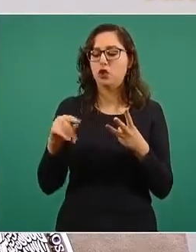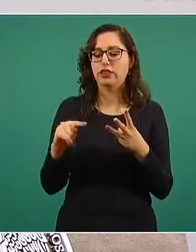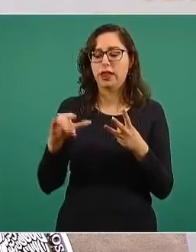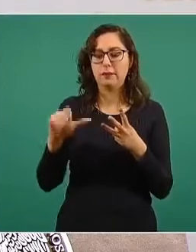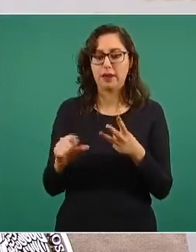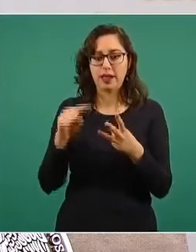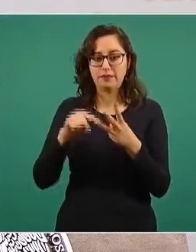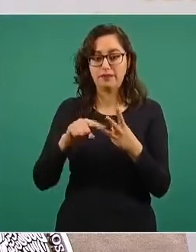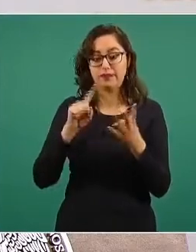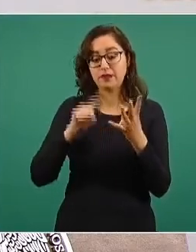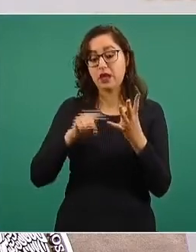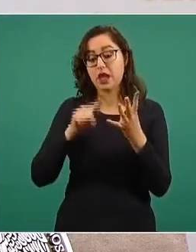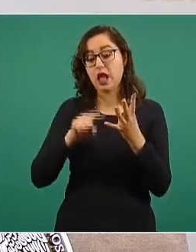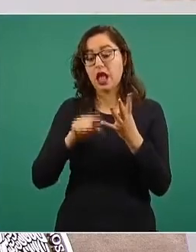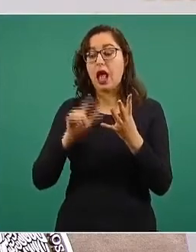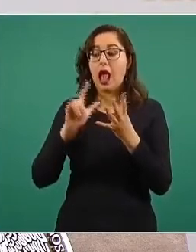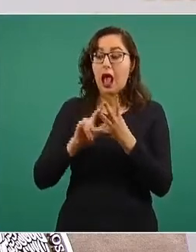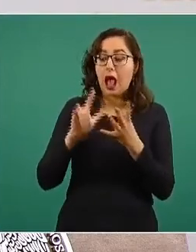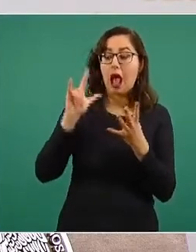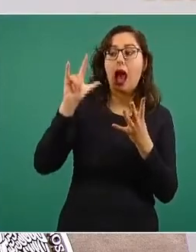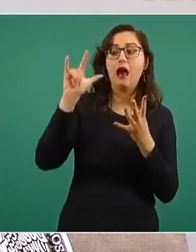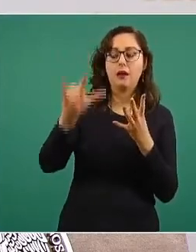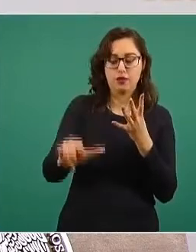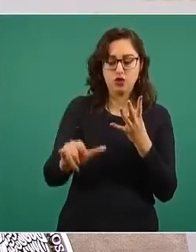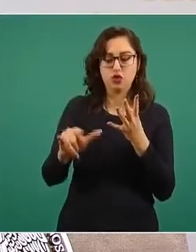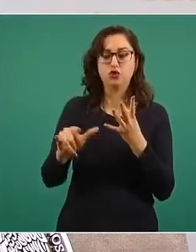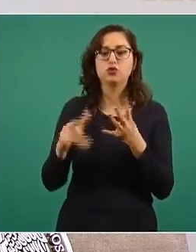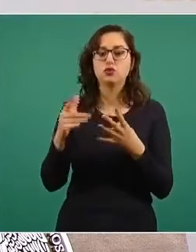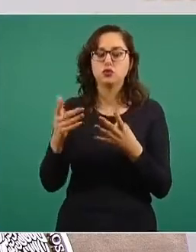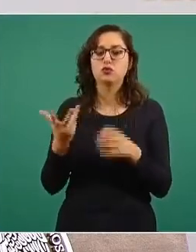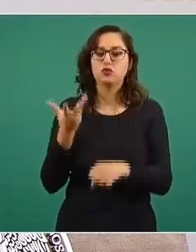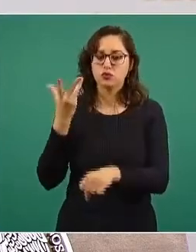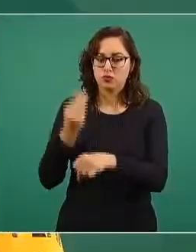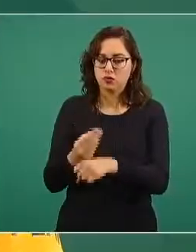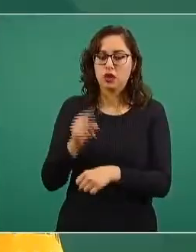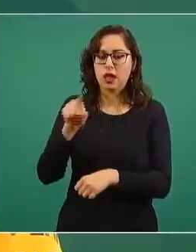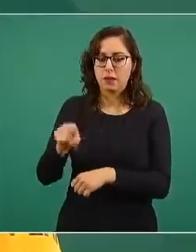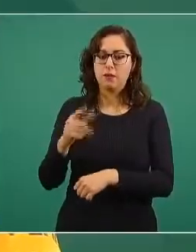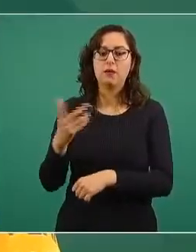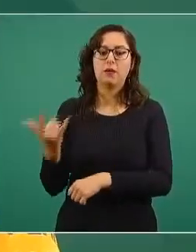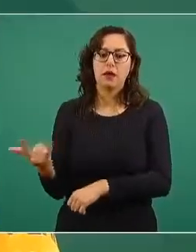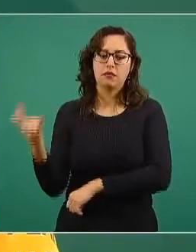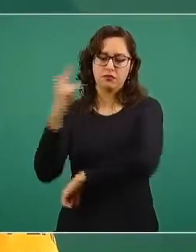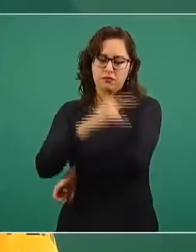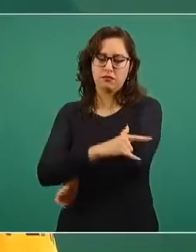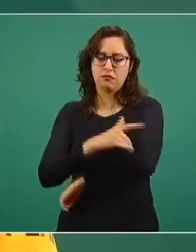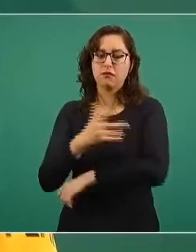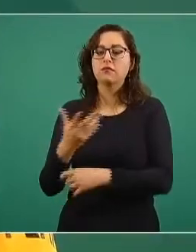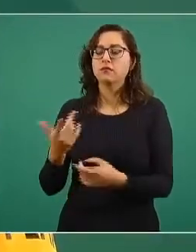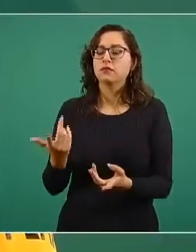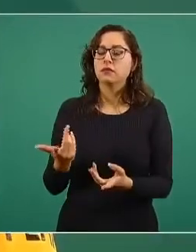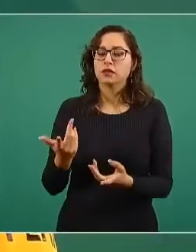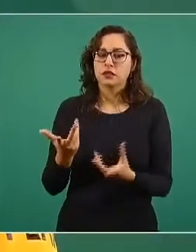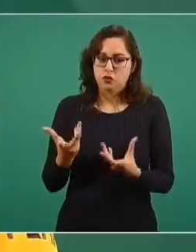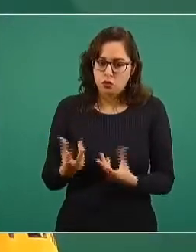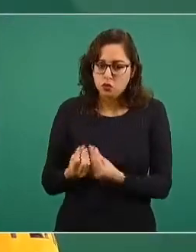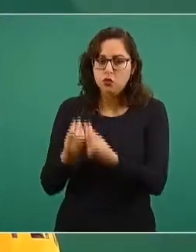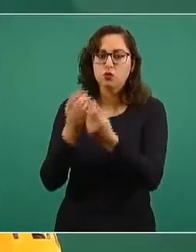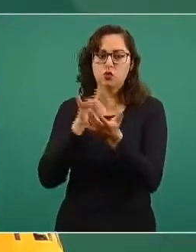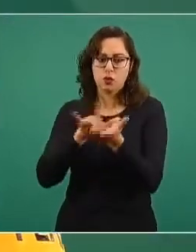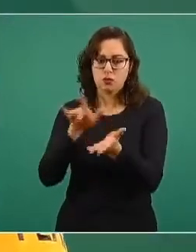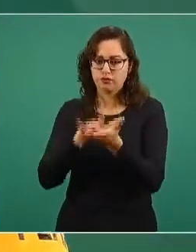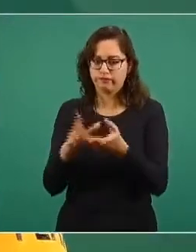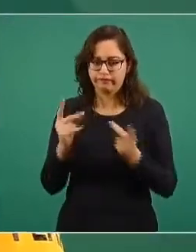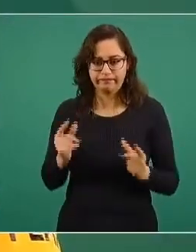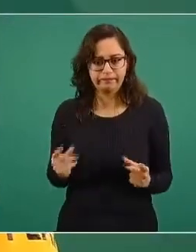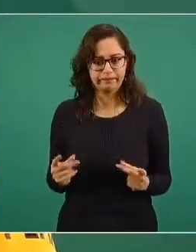mandamos un avión más de refuerzo, está por aterrizar ahí en Oaxaca, para poder coadyuvar en el